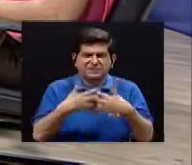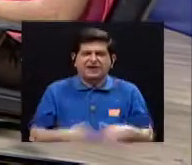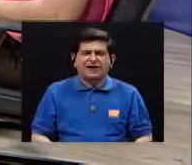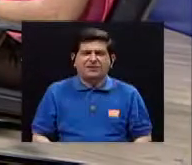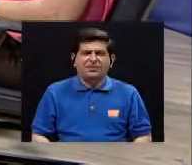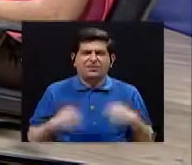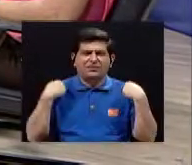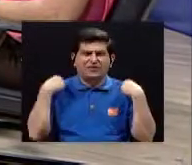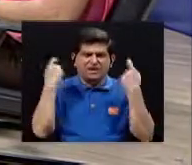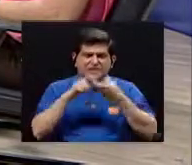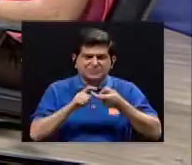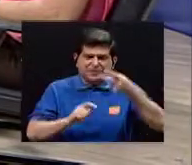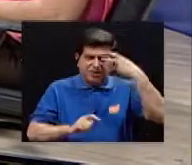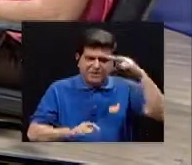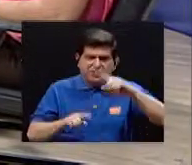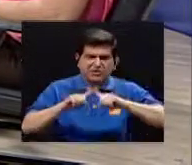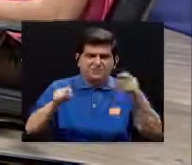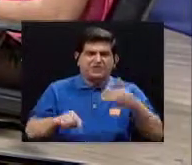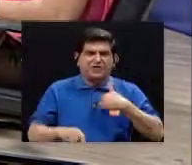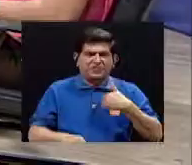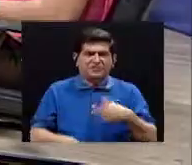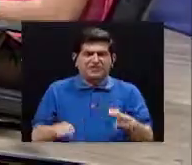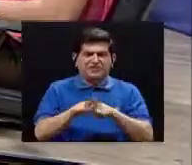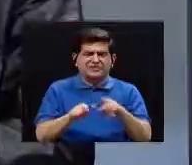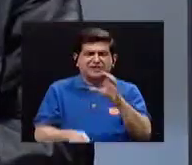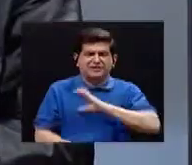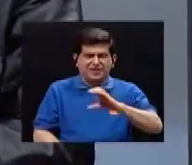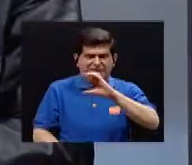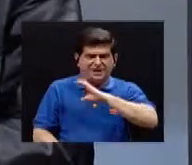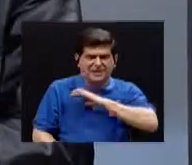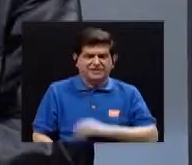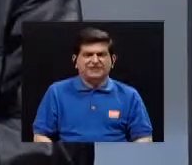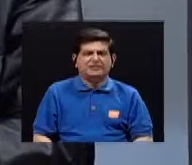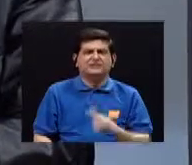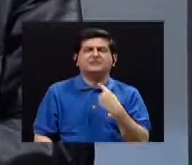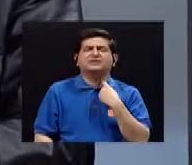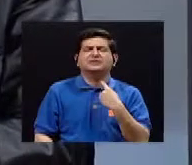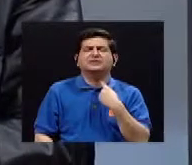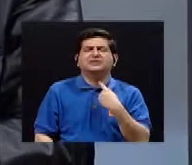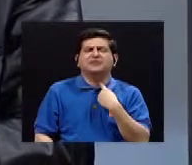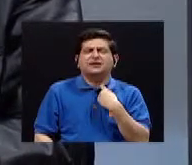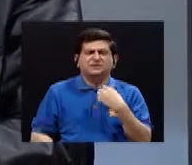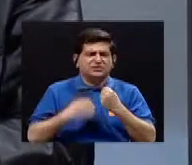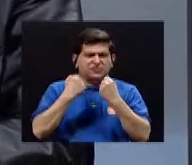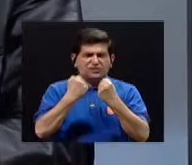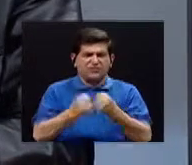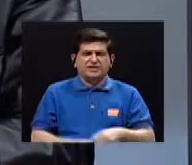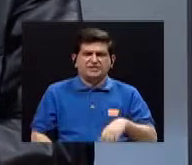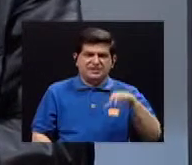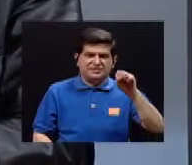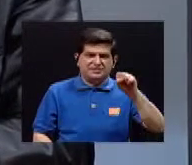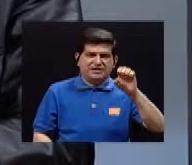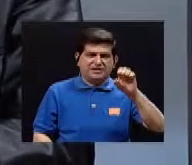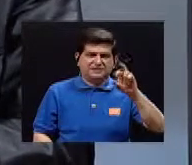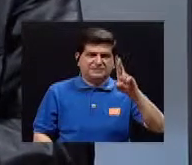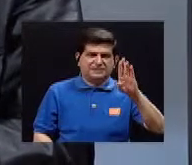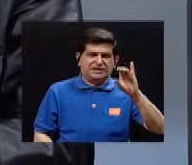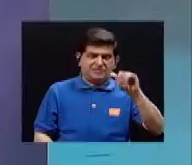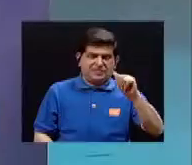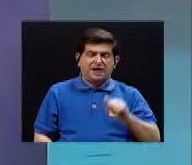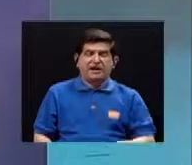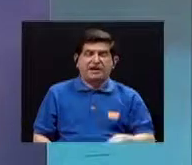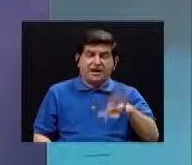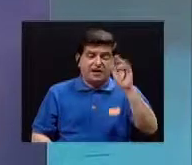pero habla también en tiene un serbio si tiene un acento devastador ya no fuerte entonces